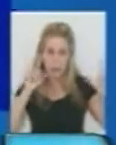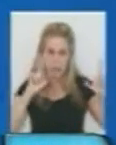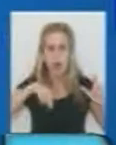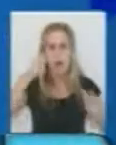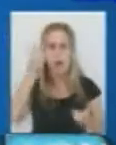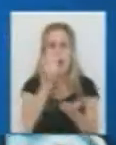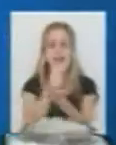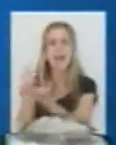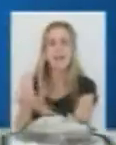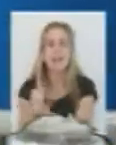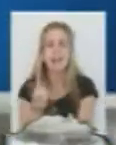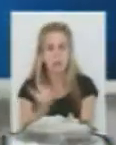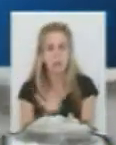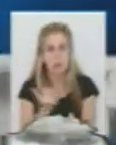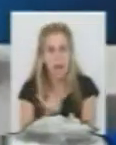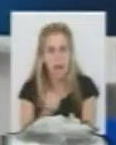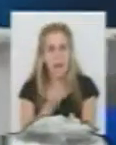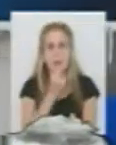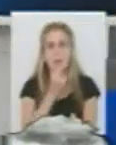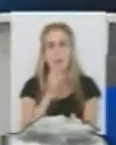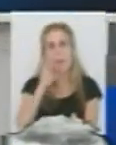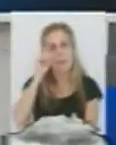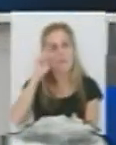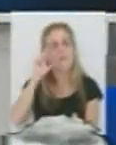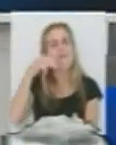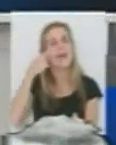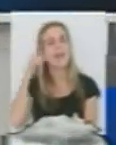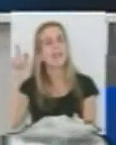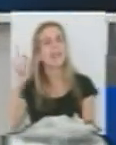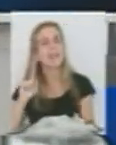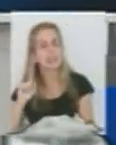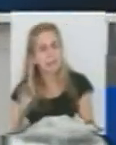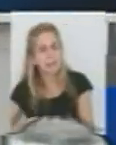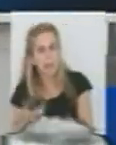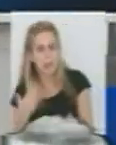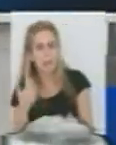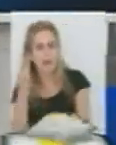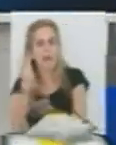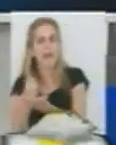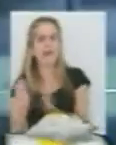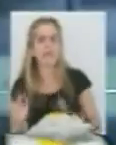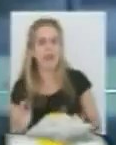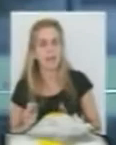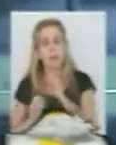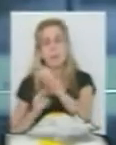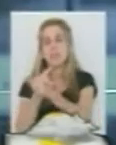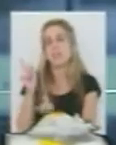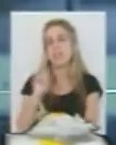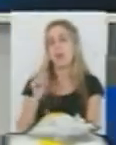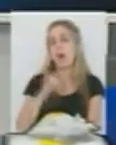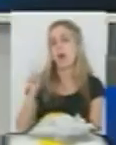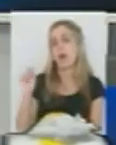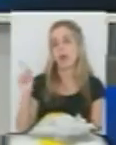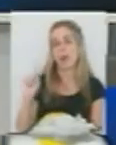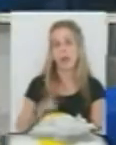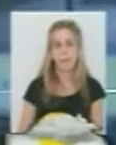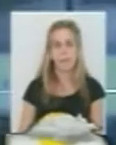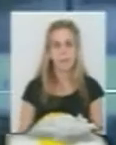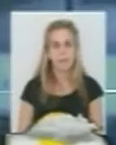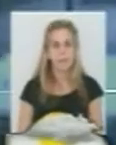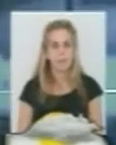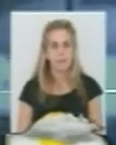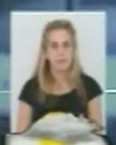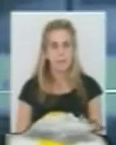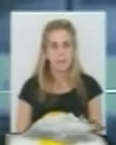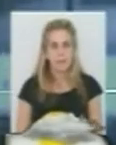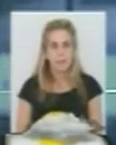Musi, el mismo Berni. Pero Berni dice que no va a ser candidato. Berni dice, no, yo no le termino de creer a Berni. Con todo el respeto. Estaba mirando